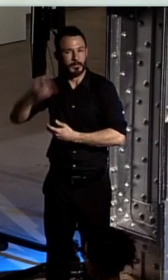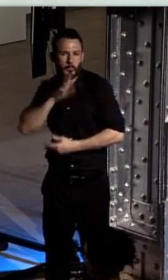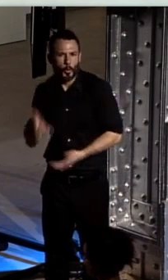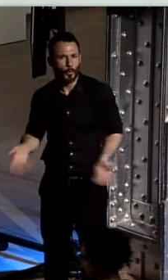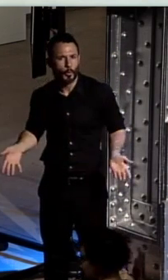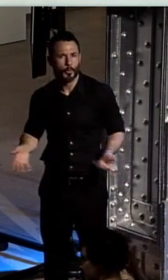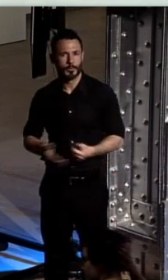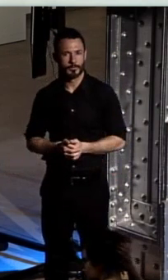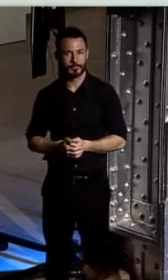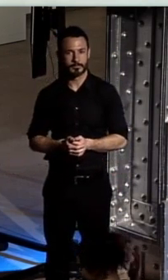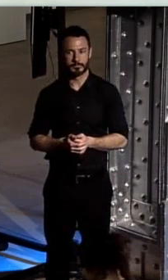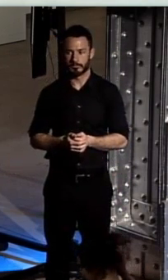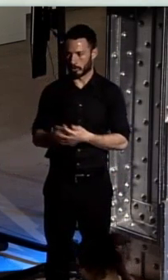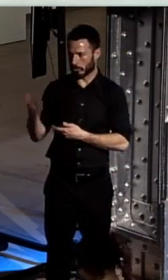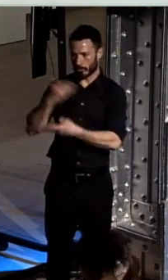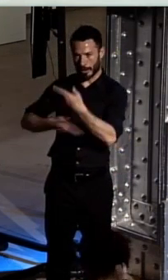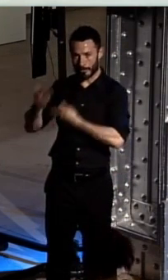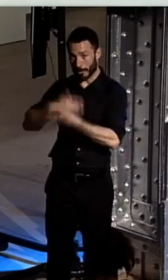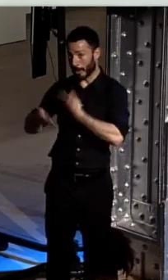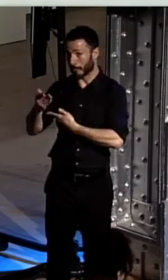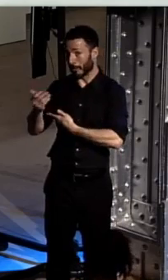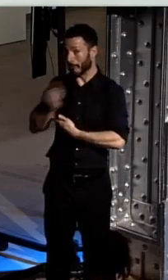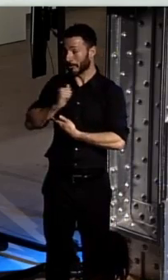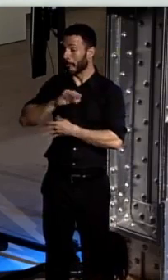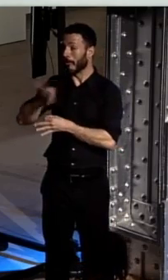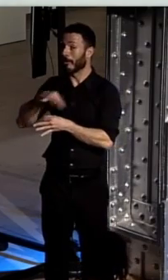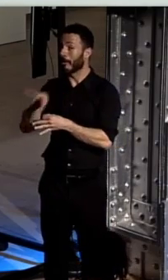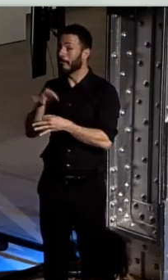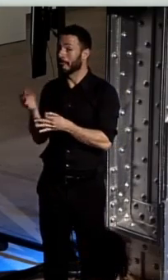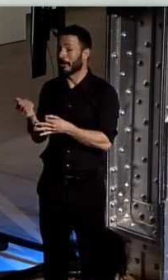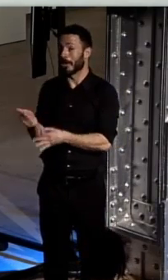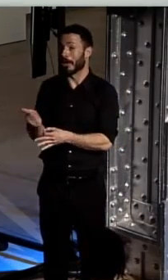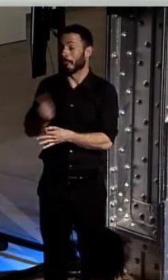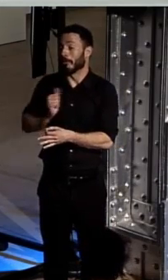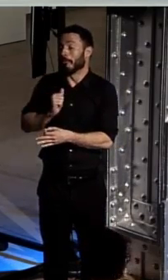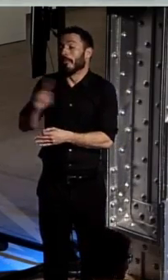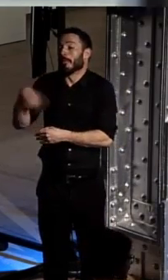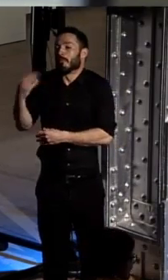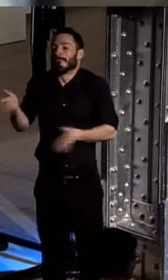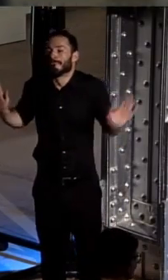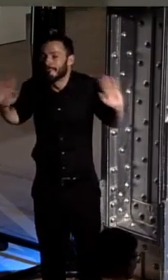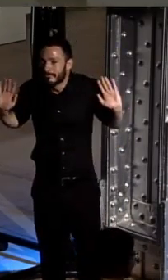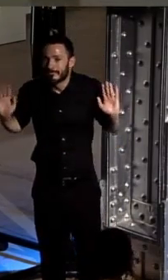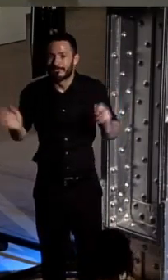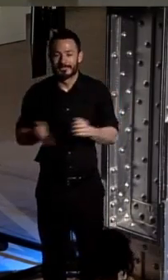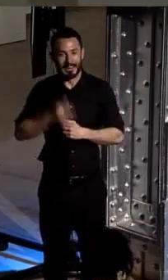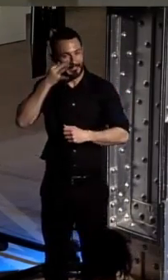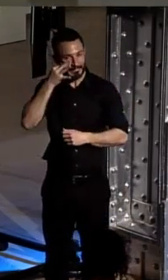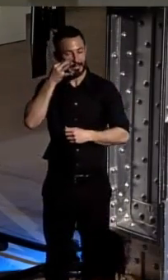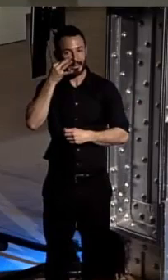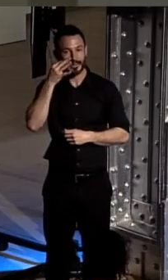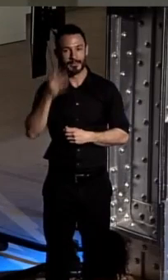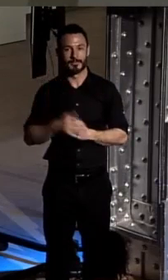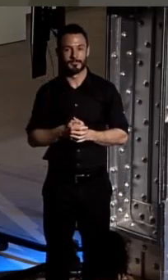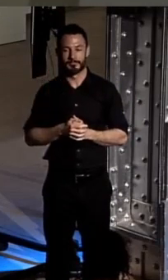porque uno presupone, bueno, colaboramos y ya que estamos, café, y ya que estamos, quien te dice a lo mejor sucede algo. Bueno, la realidad, señoras y